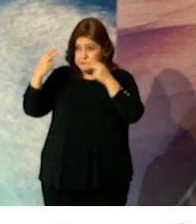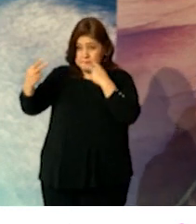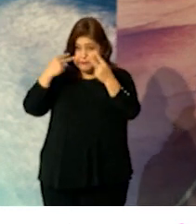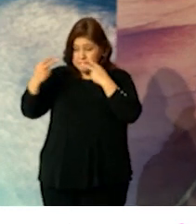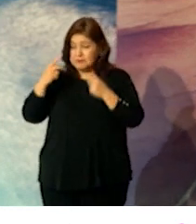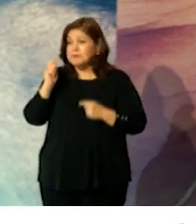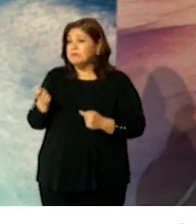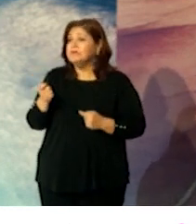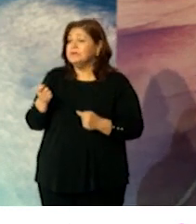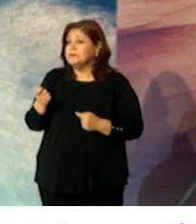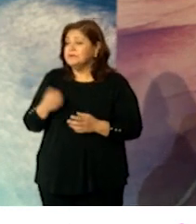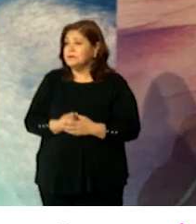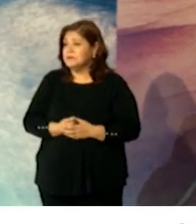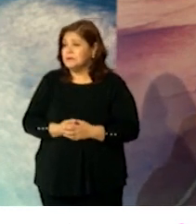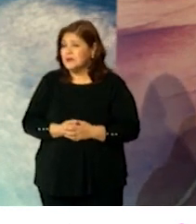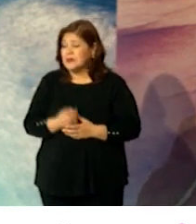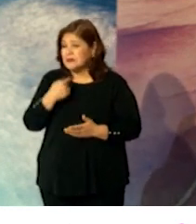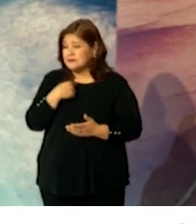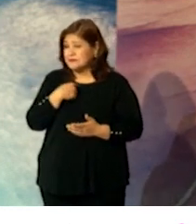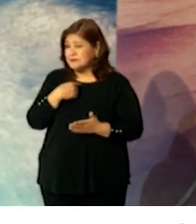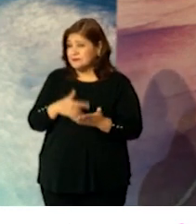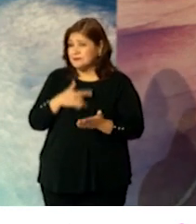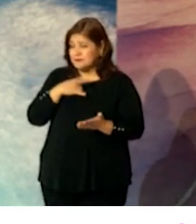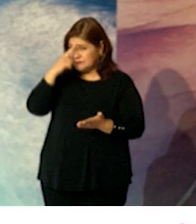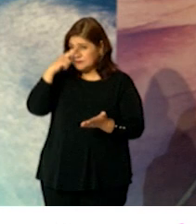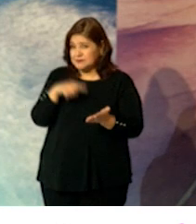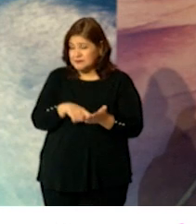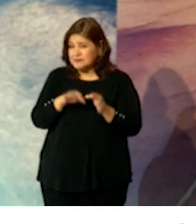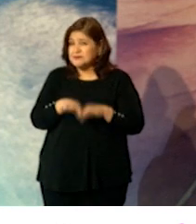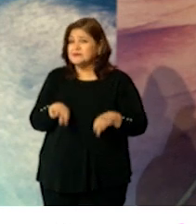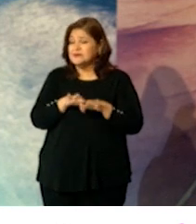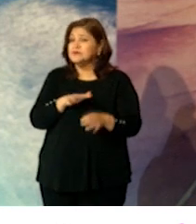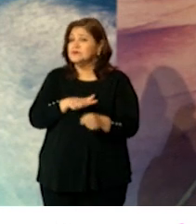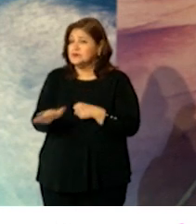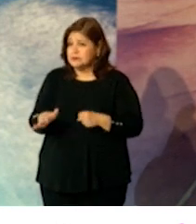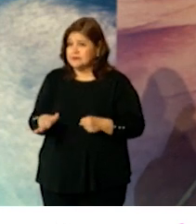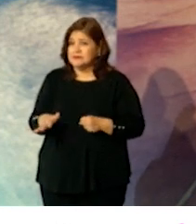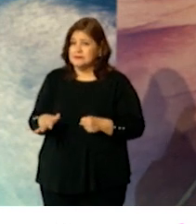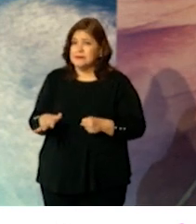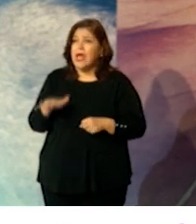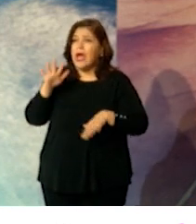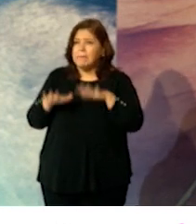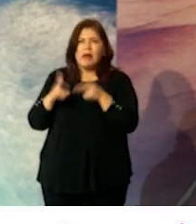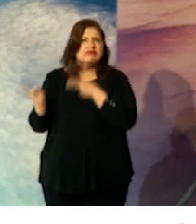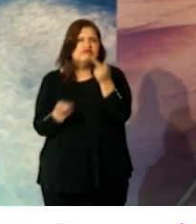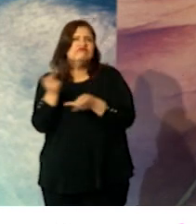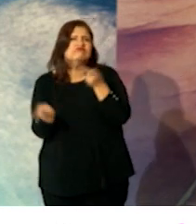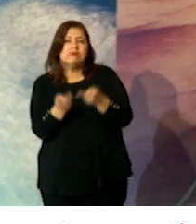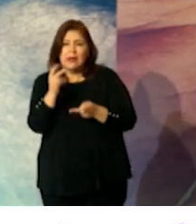ver, es que yo creo que algo importante de aquí es que cuestionen muchísimo, pero